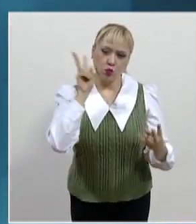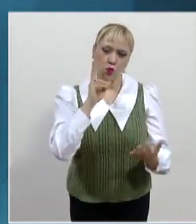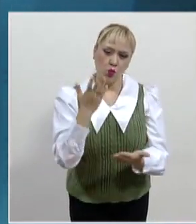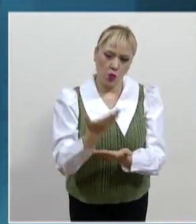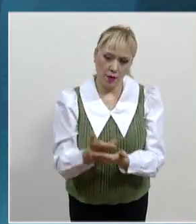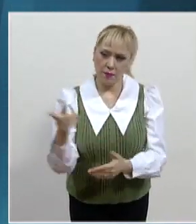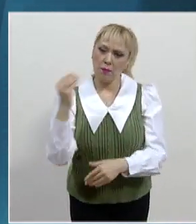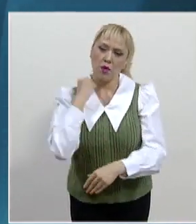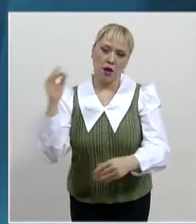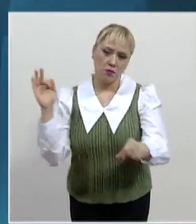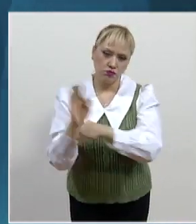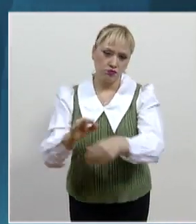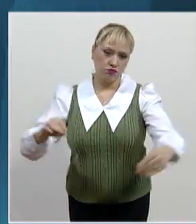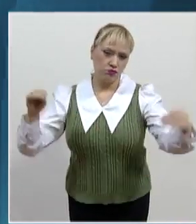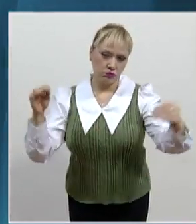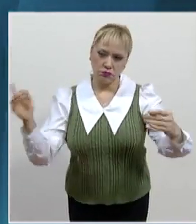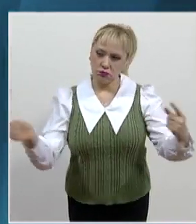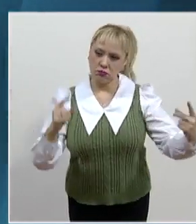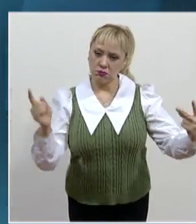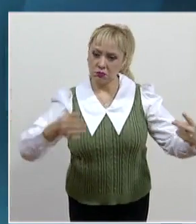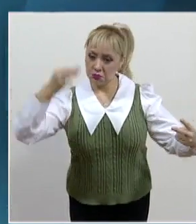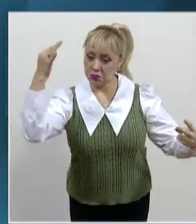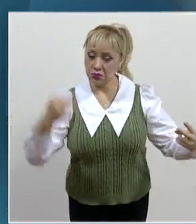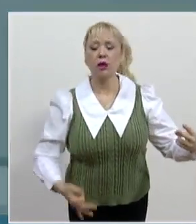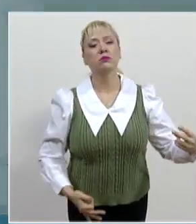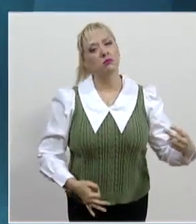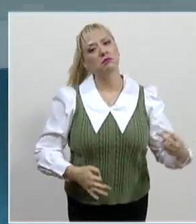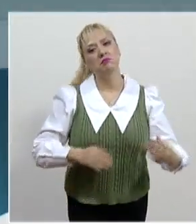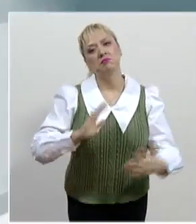su defensa adecuada.